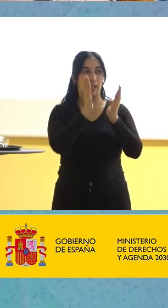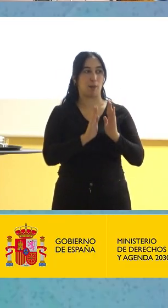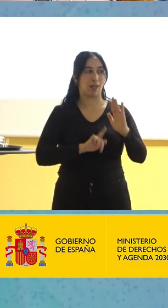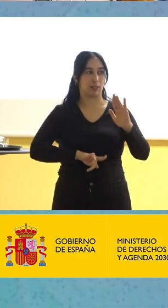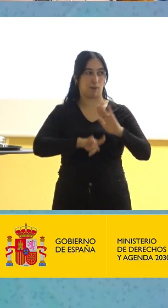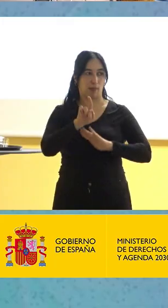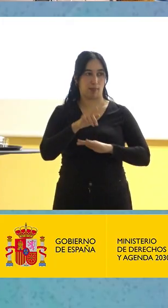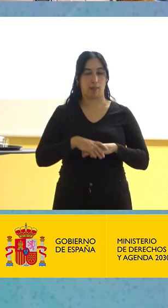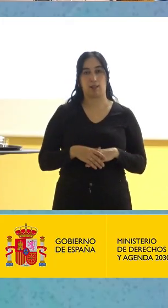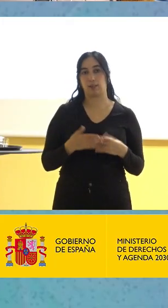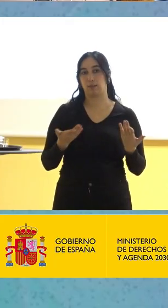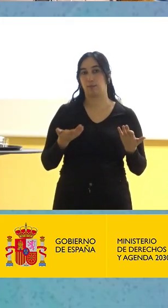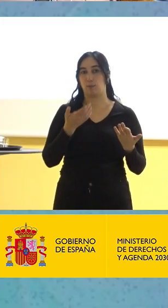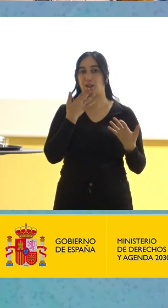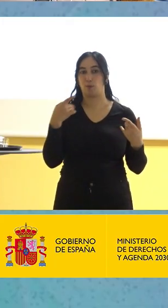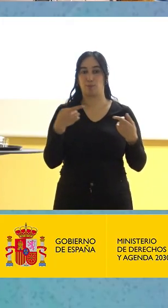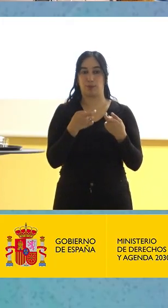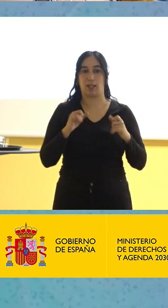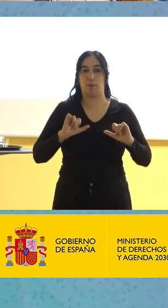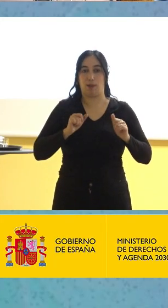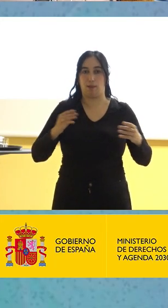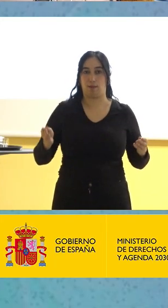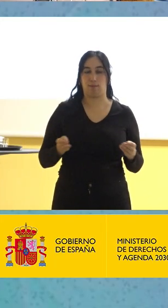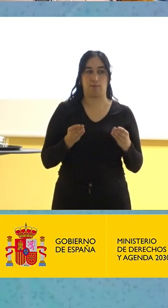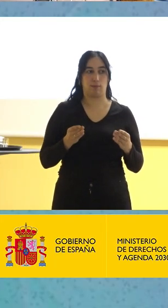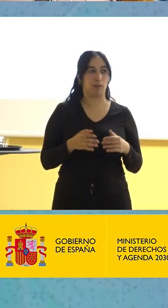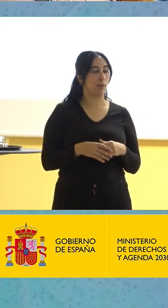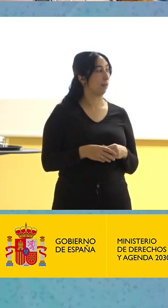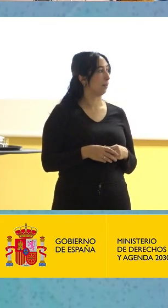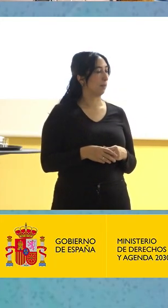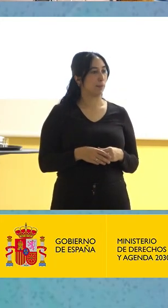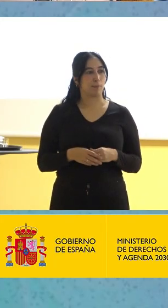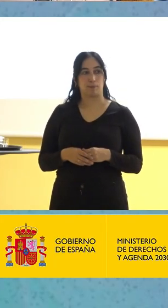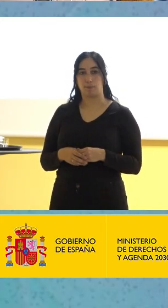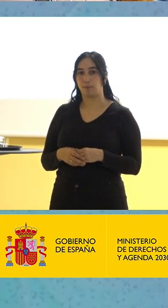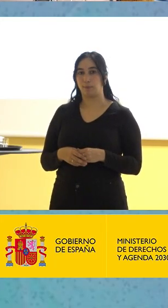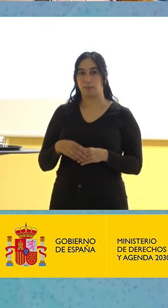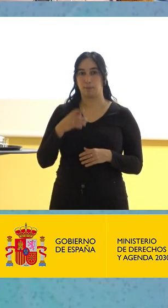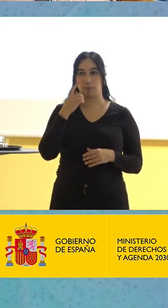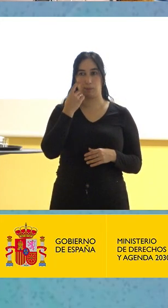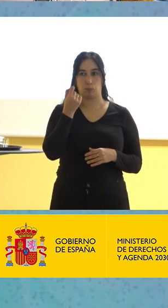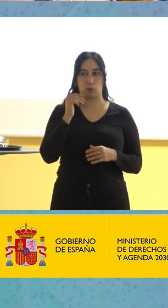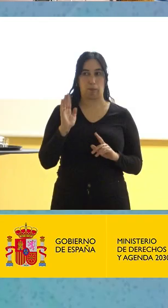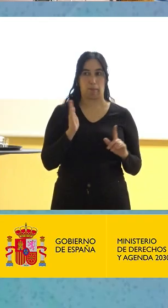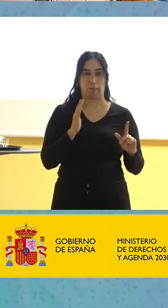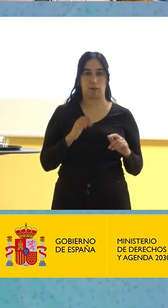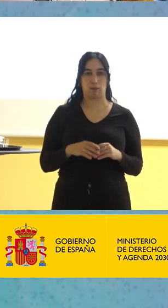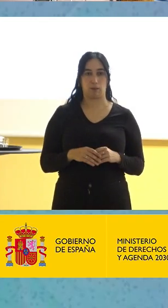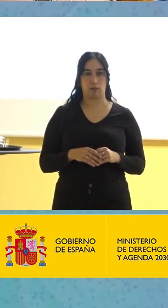avanzadas, ¿vale? Bueno, pues los consorcios que se están impulsando. Vale, a ver, que esto me lo voy a pasar un poco.